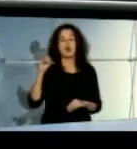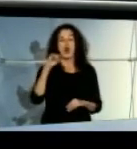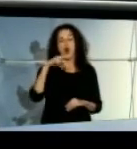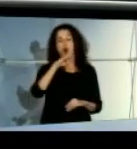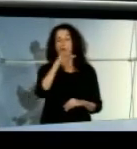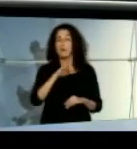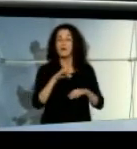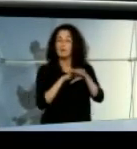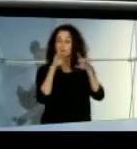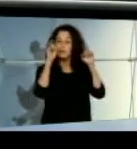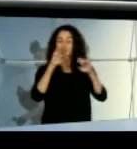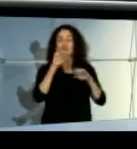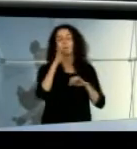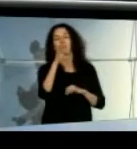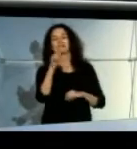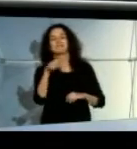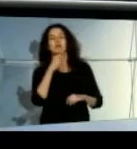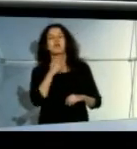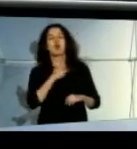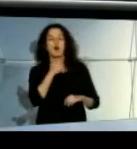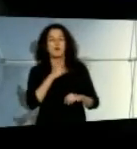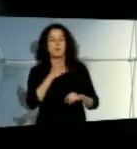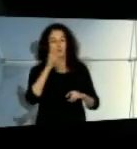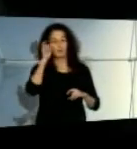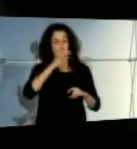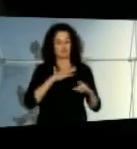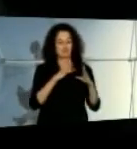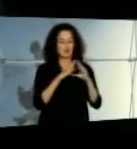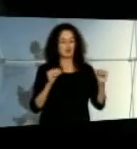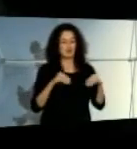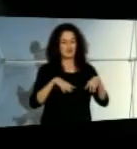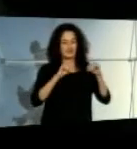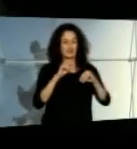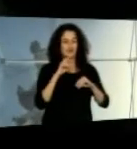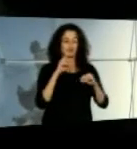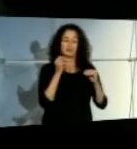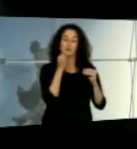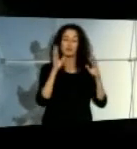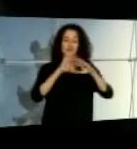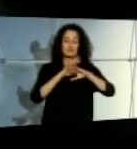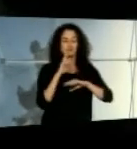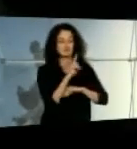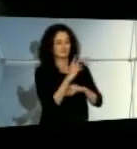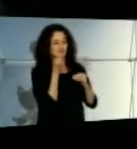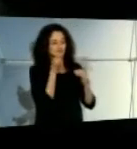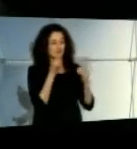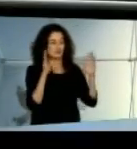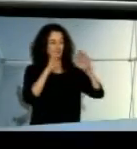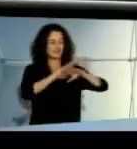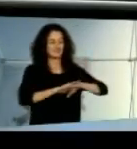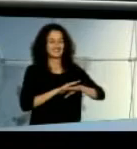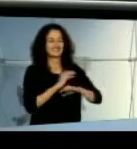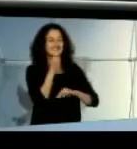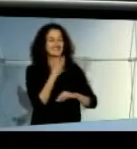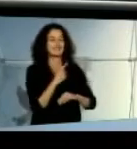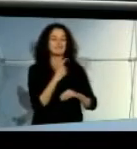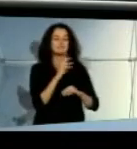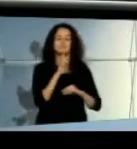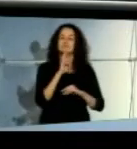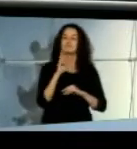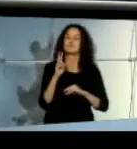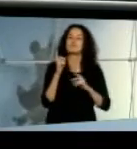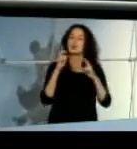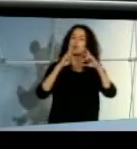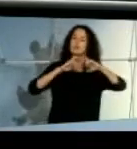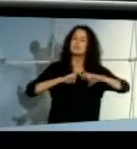de la Universidad de Burgos. José Antonio, muy buenas noches. Muy buenas noches. ¿Qué tal? Bueno, una investigación que se ha realizado